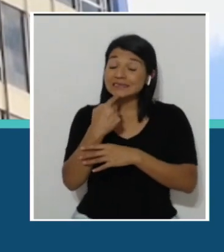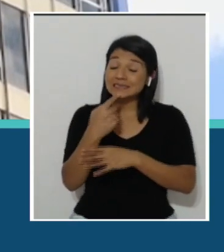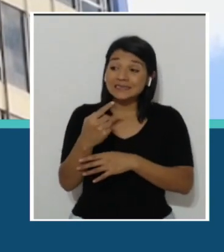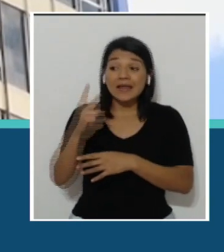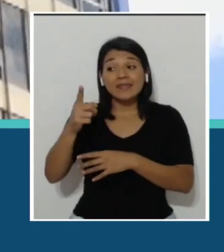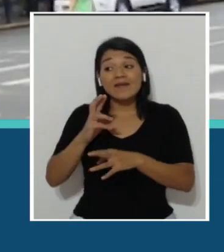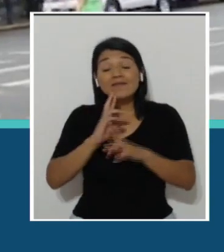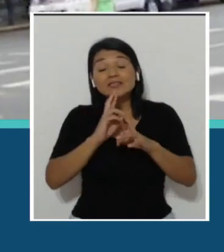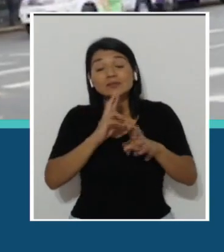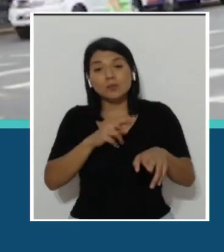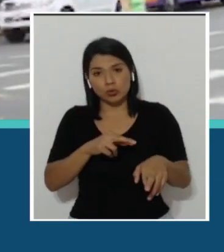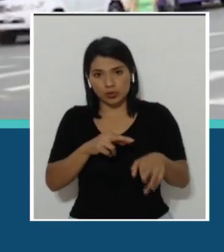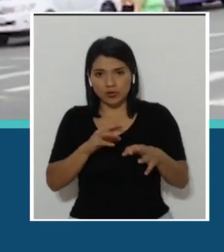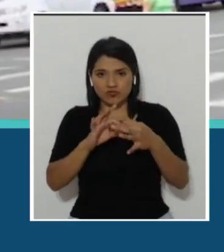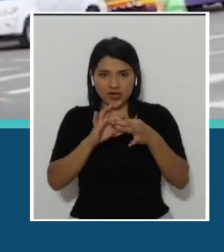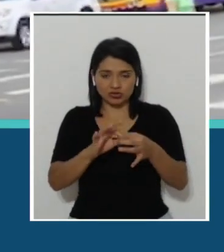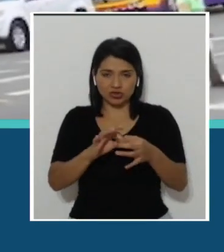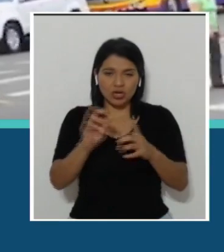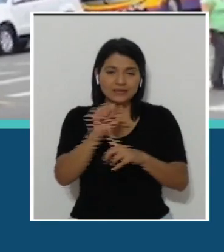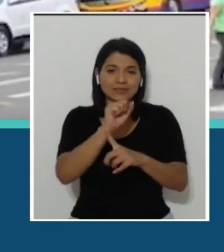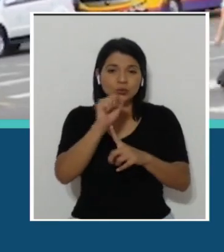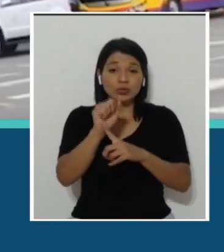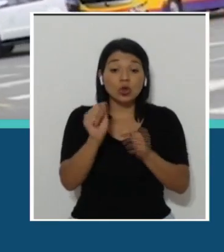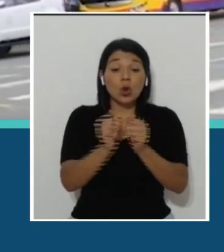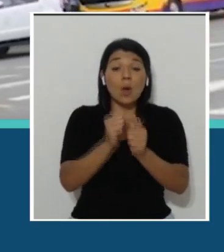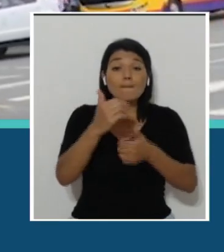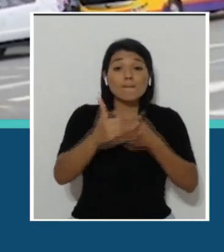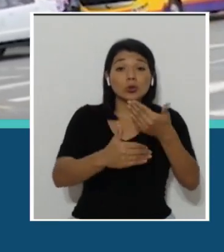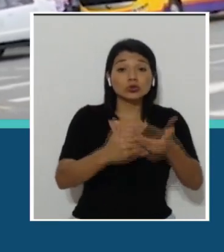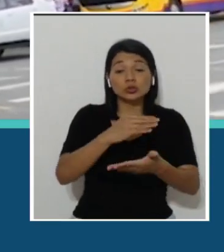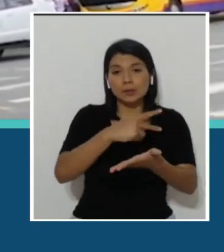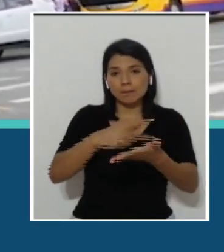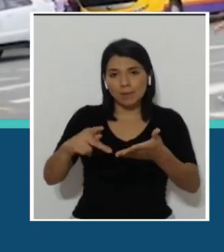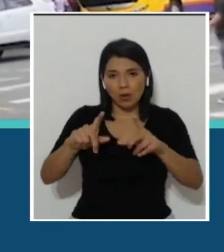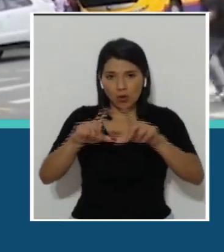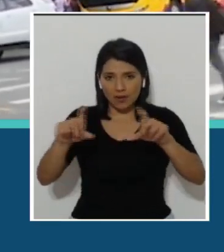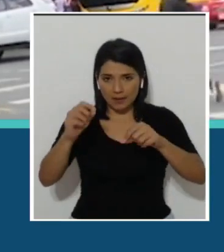el trámite de gestión y pago y de incapacidades.